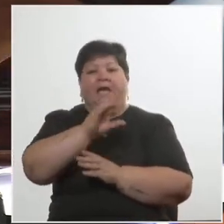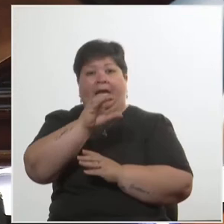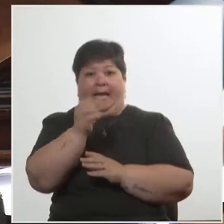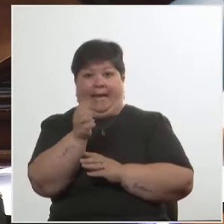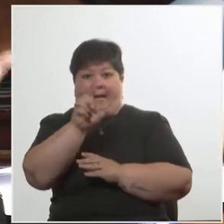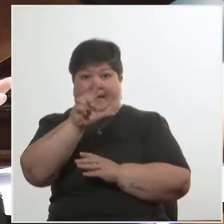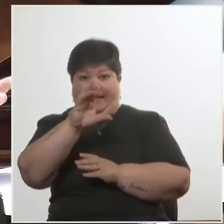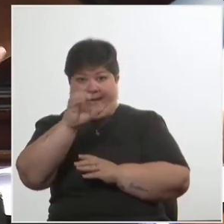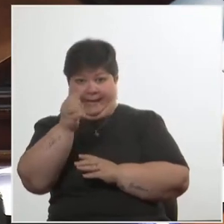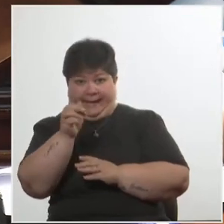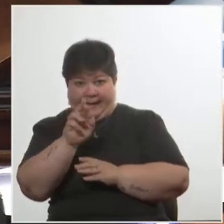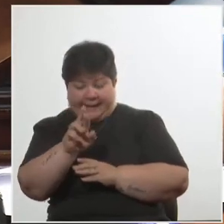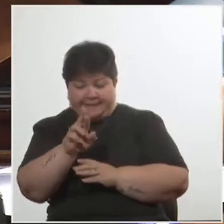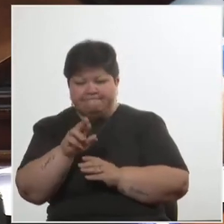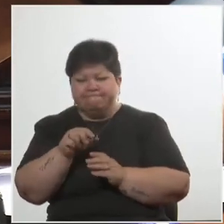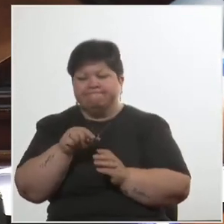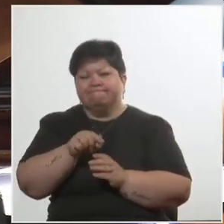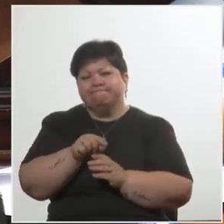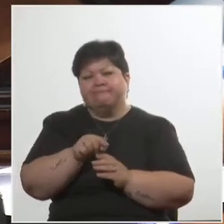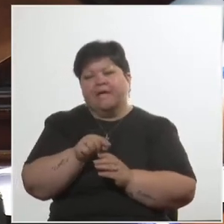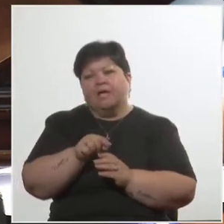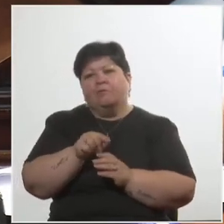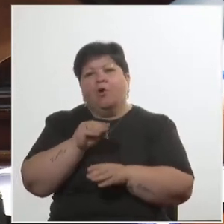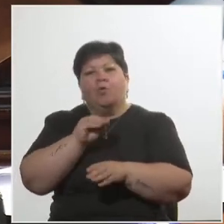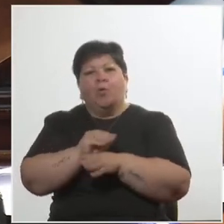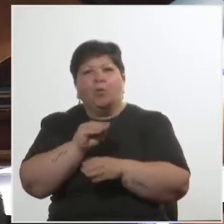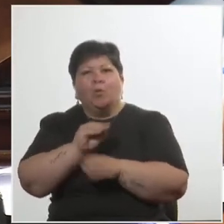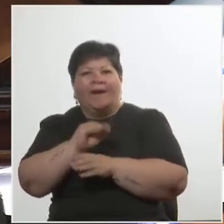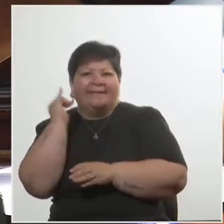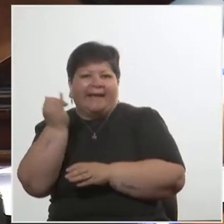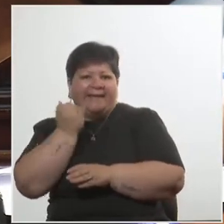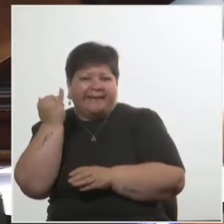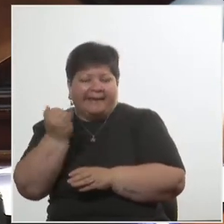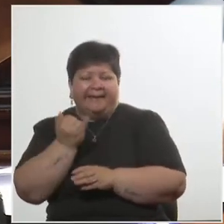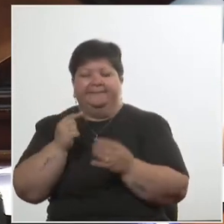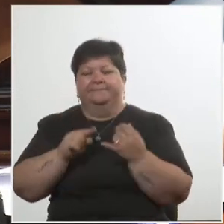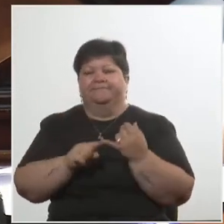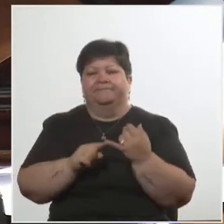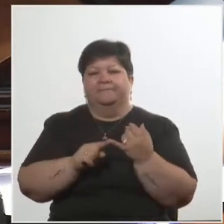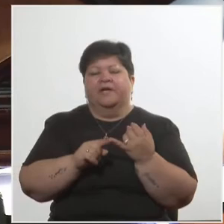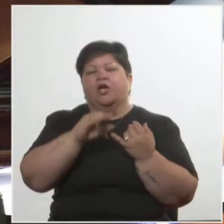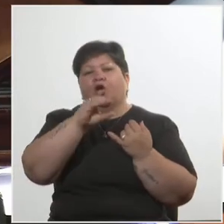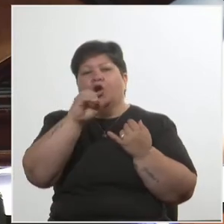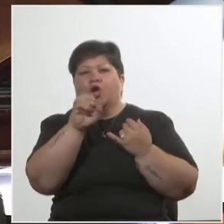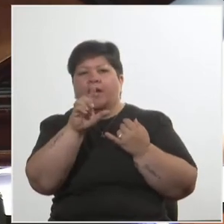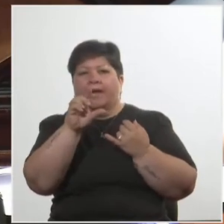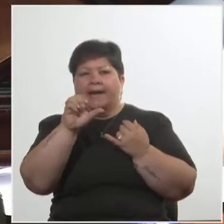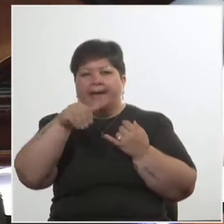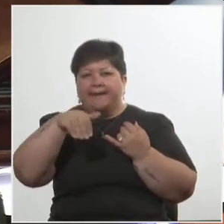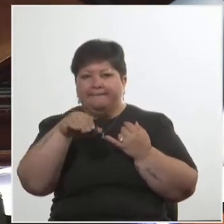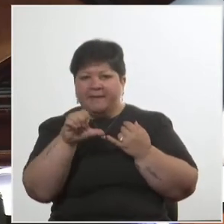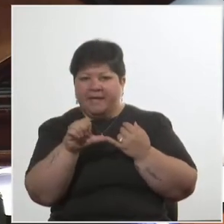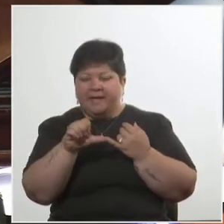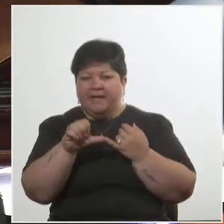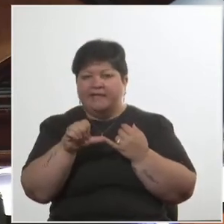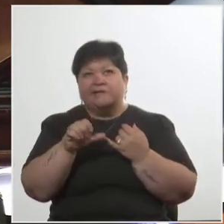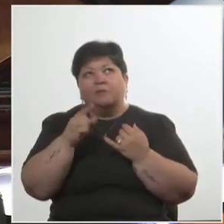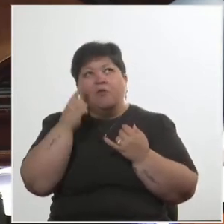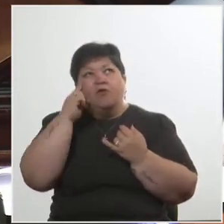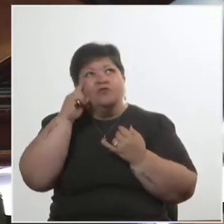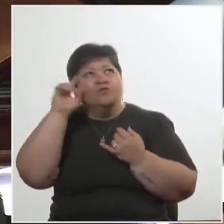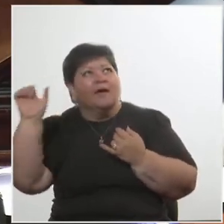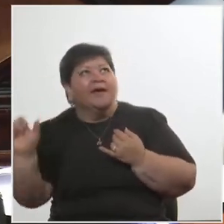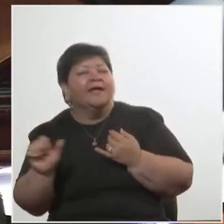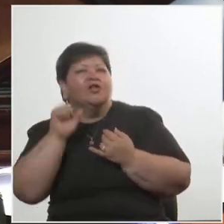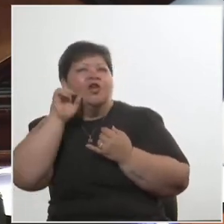tiene atrás la cultura piamontesa y coleme que es diría que el sueño de Wilson ferreal